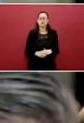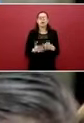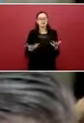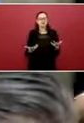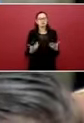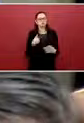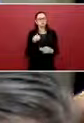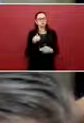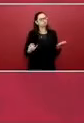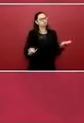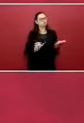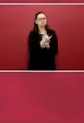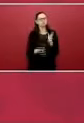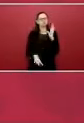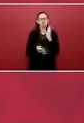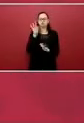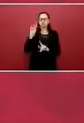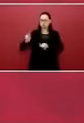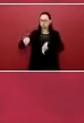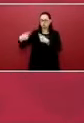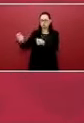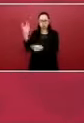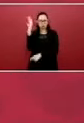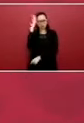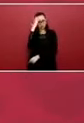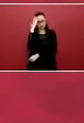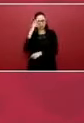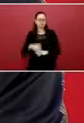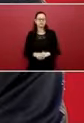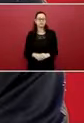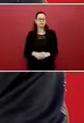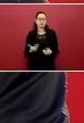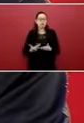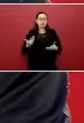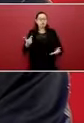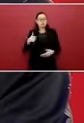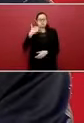nombré para el CONACYT. Les digo que no la conocía.